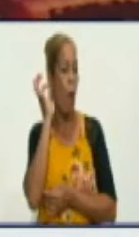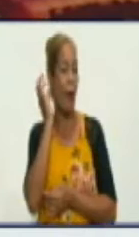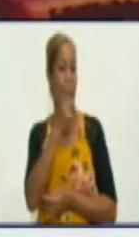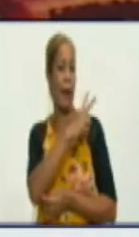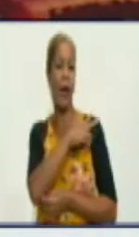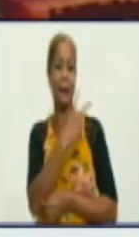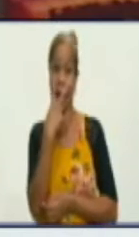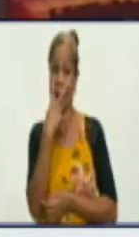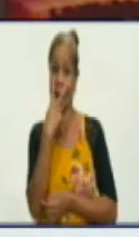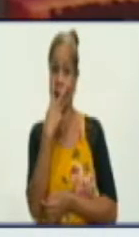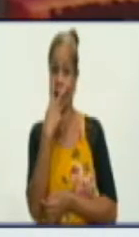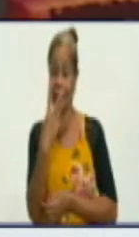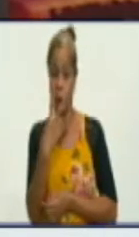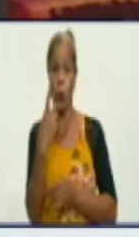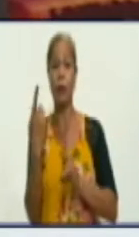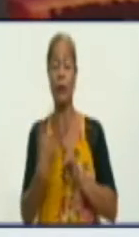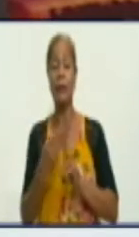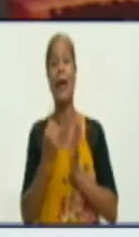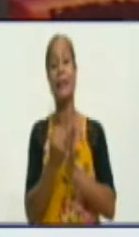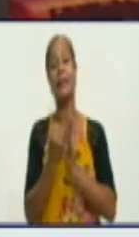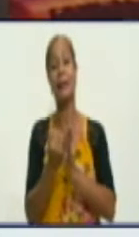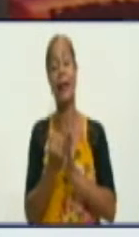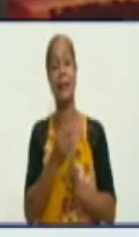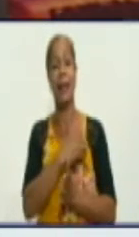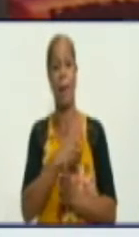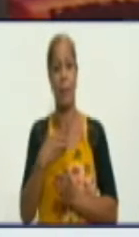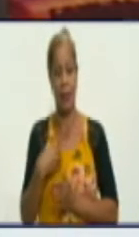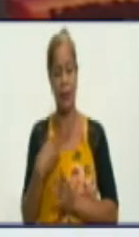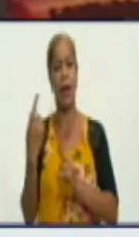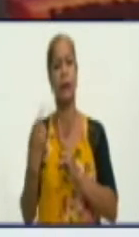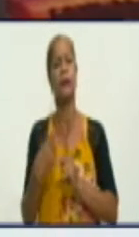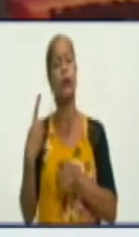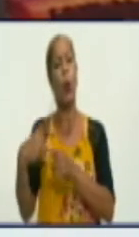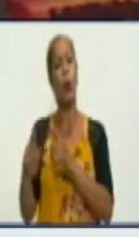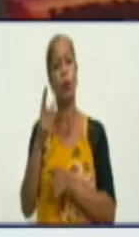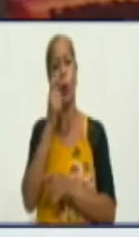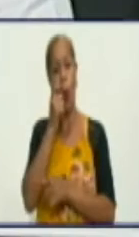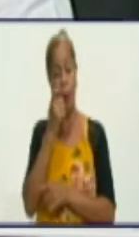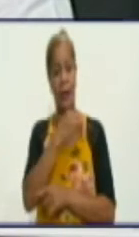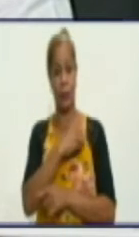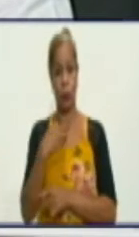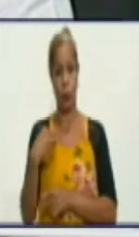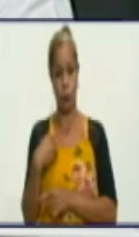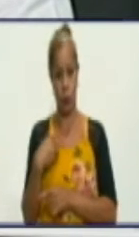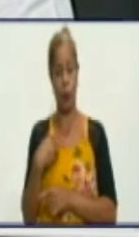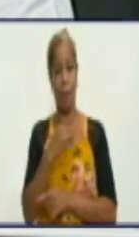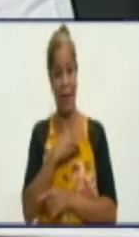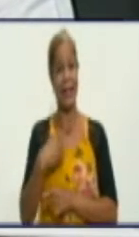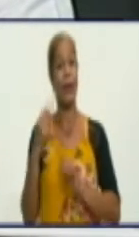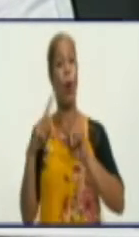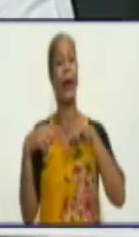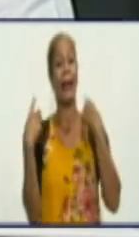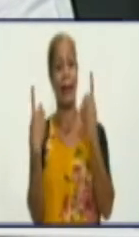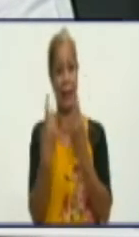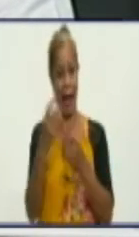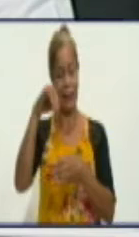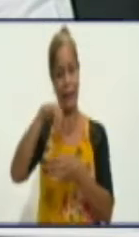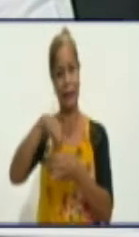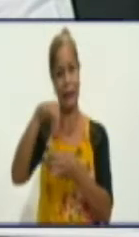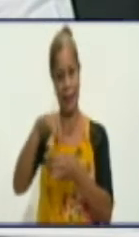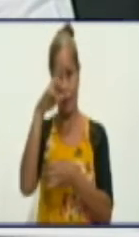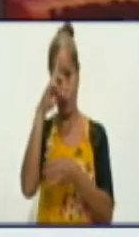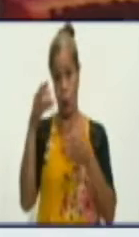asistencia médica en la provincia de Granma, y también al doctor Adrián de Jesús Espinosa Valdés, médico general integral del Policlínico